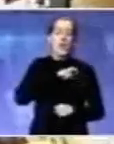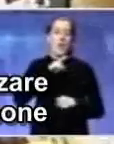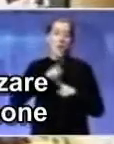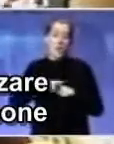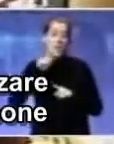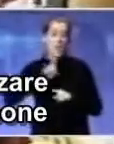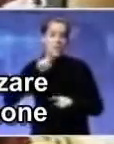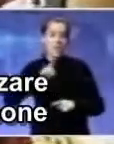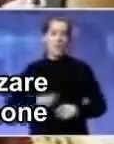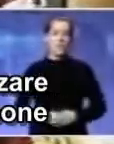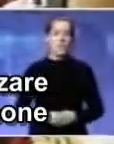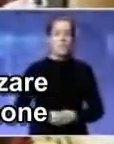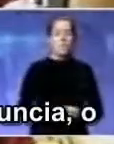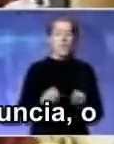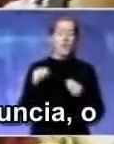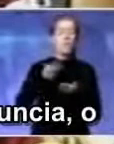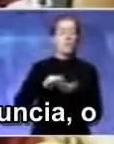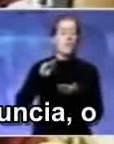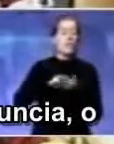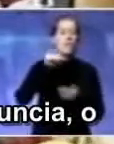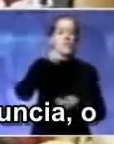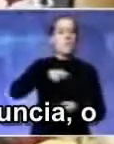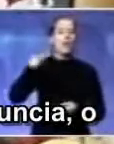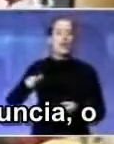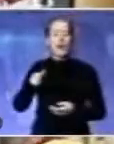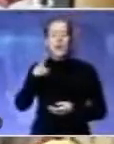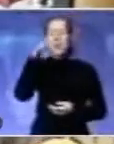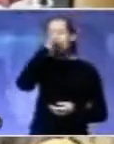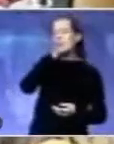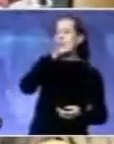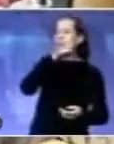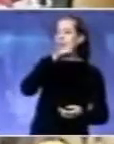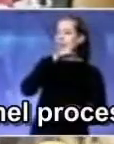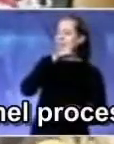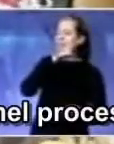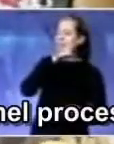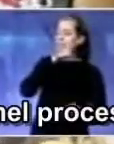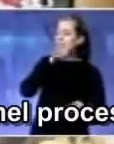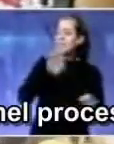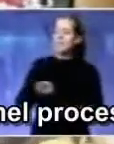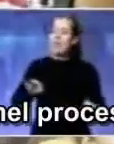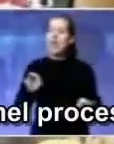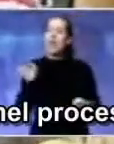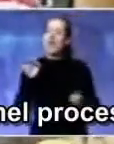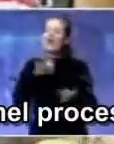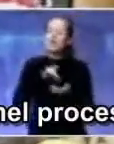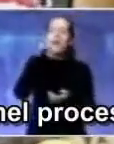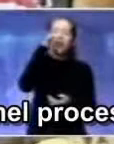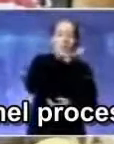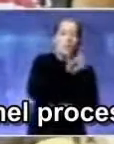Analizar también por qué muchas veces las personas no llegan a poner esas denuncias e incluso si las llegan a poner, porque a veces no se recoge